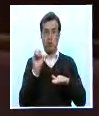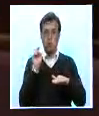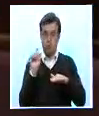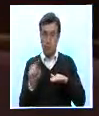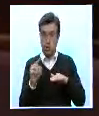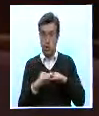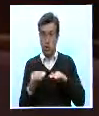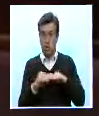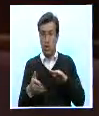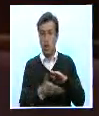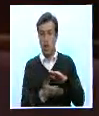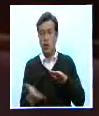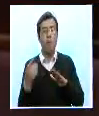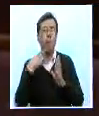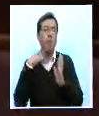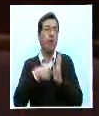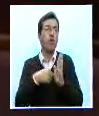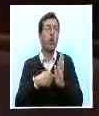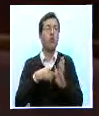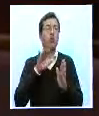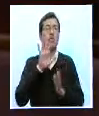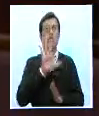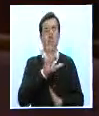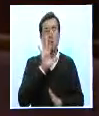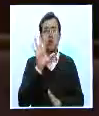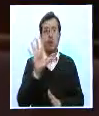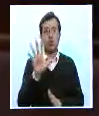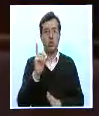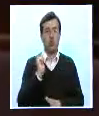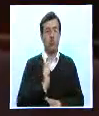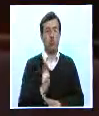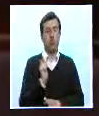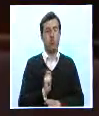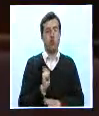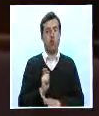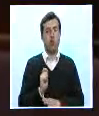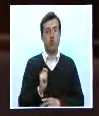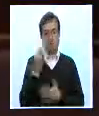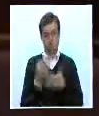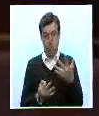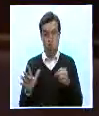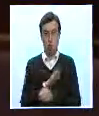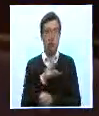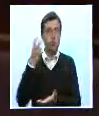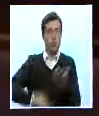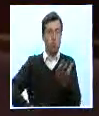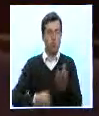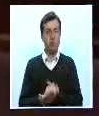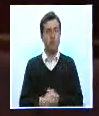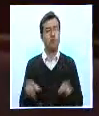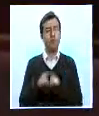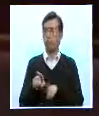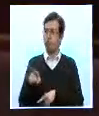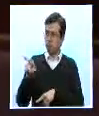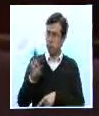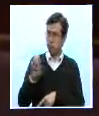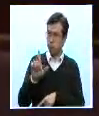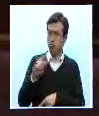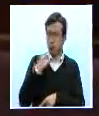mil dólares se establecerá por ejemplo 55 remuneraciones básicas unificadas como usted muy bien lo dijo belkis